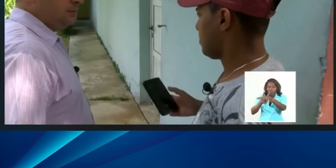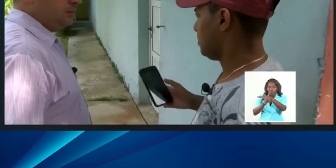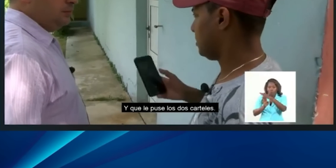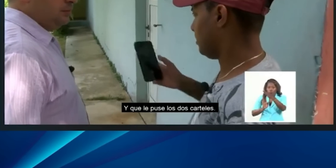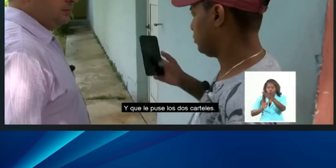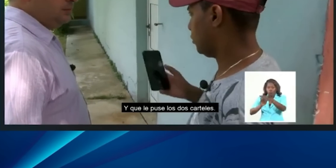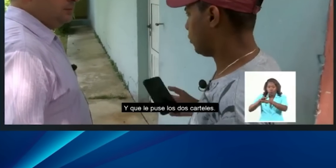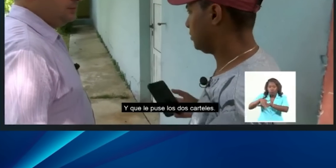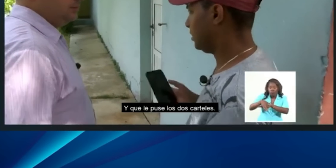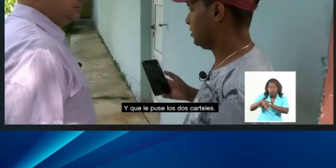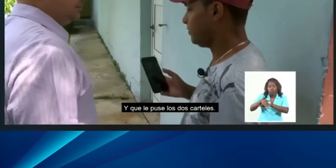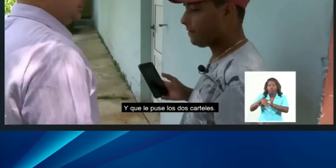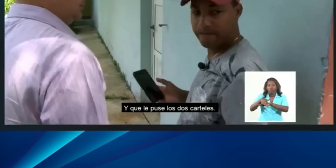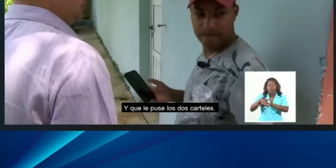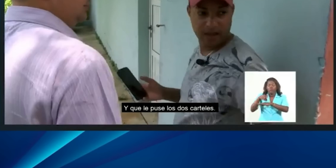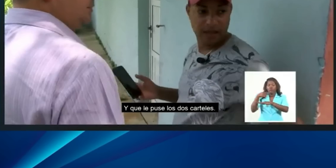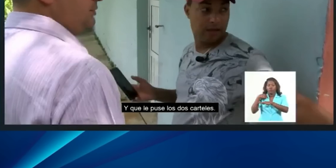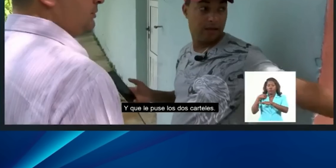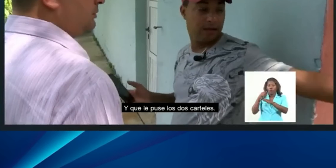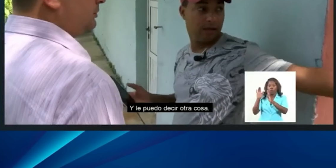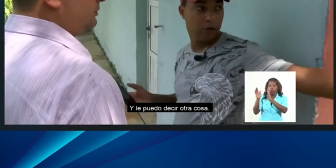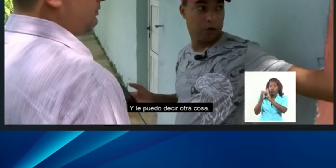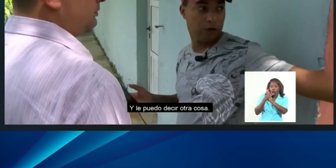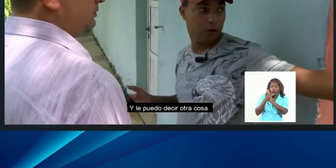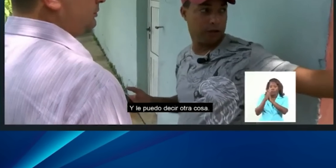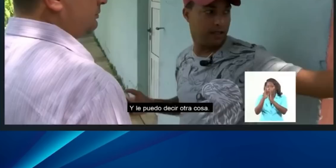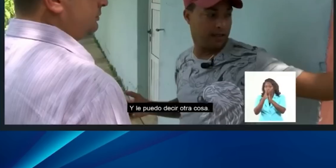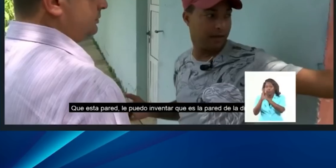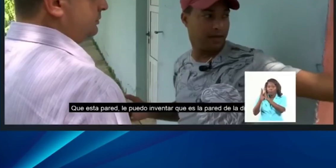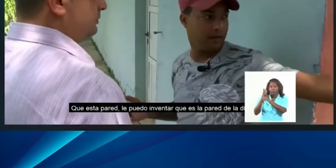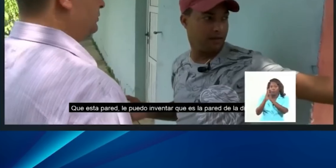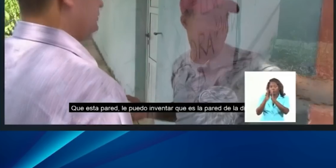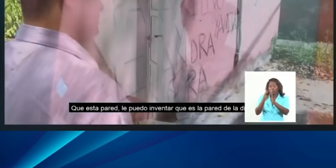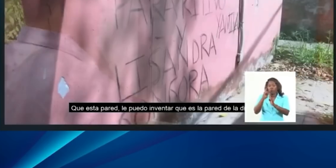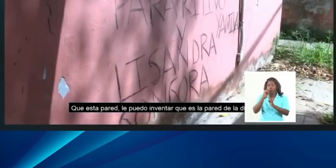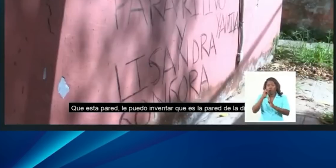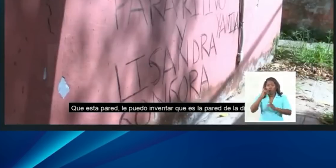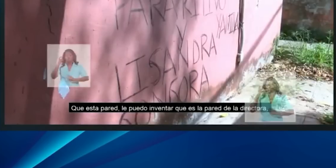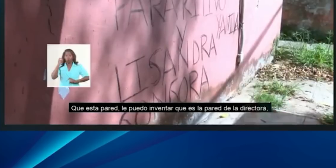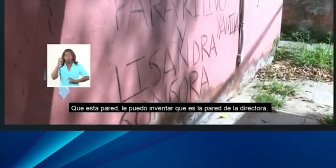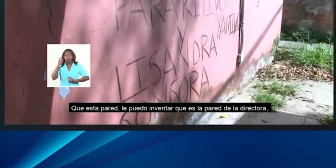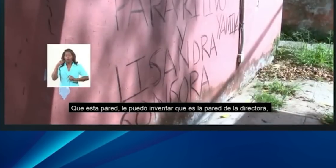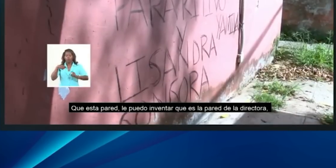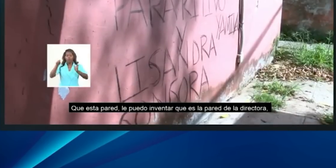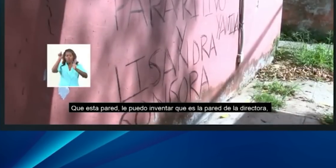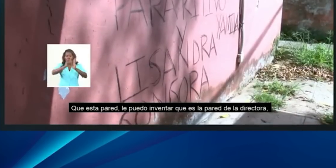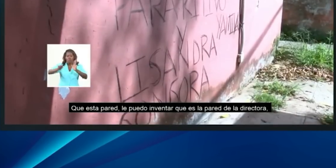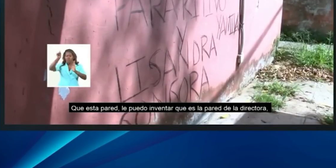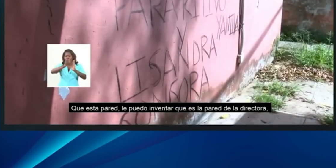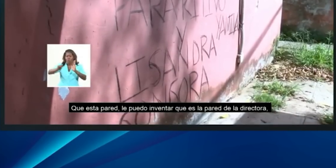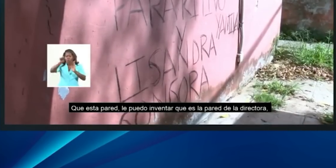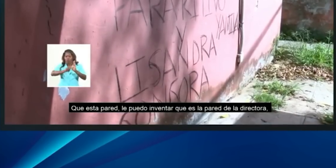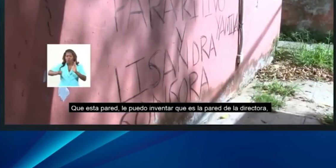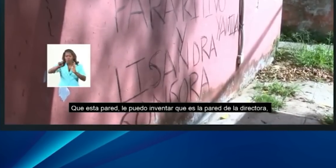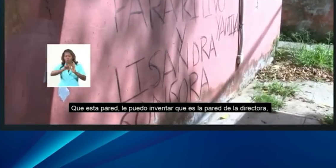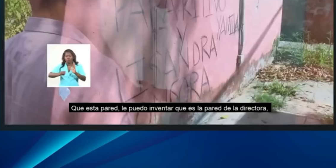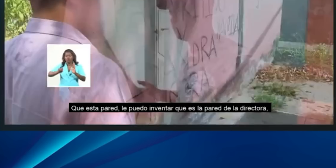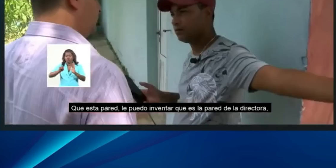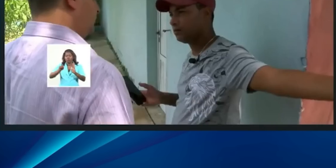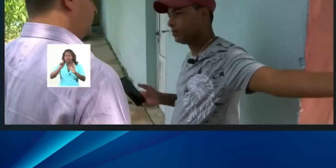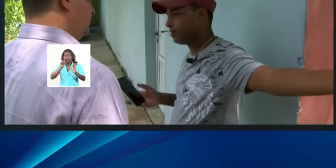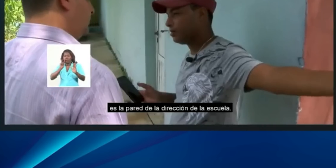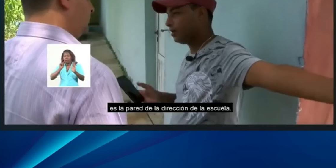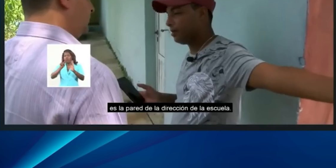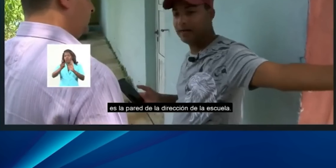custodio. Oye. Me puse dos carteles. Y le puedo decir otra cosa, que esta pared, sí. Le puedo inventar, que es la pared de la